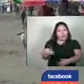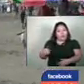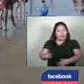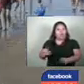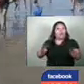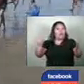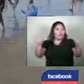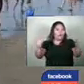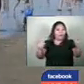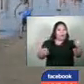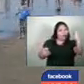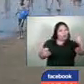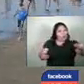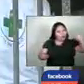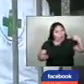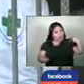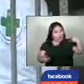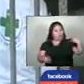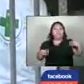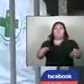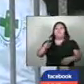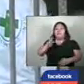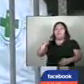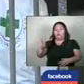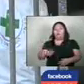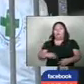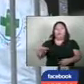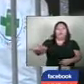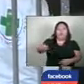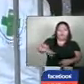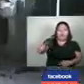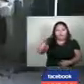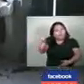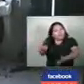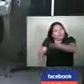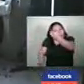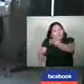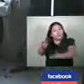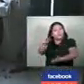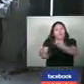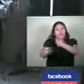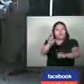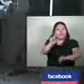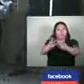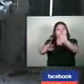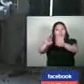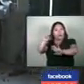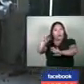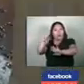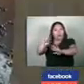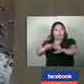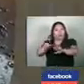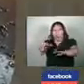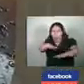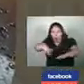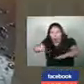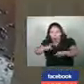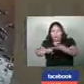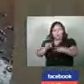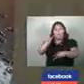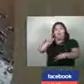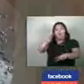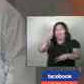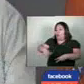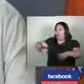pasado fueron únicamente 22. Incendios tuvimos un total de 181, 31 estructurales, 21